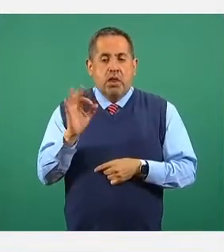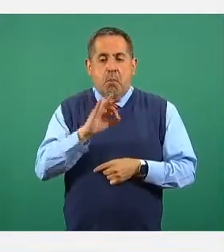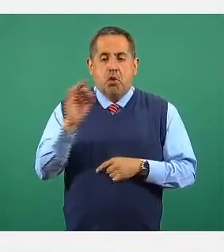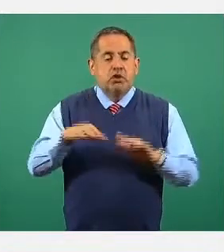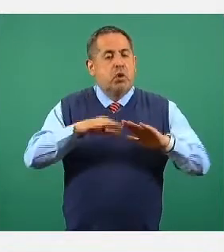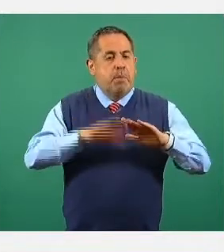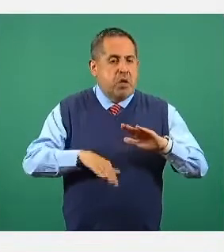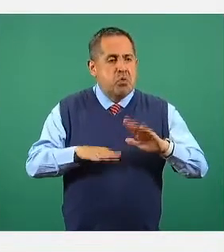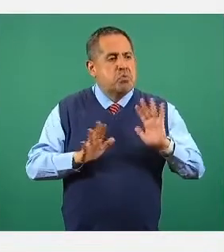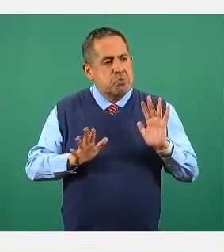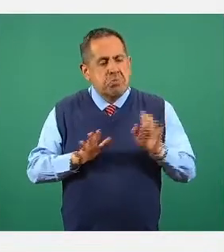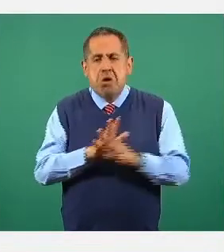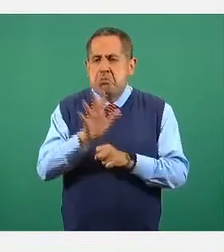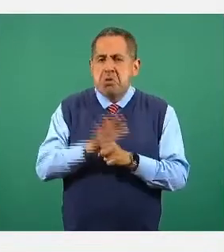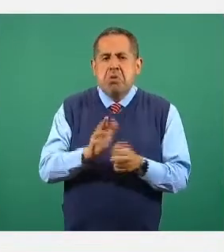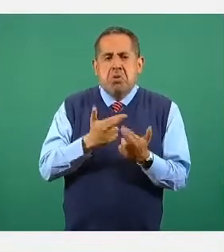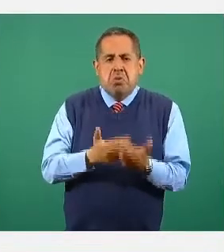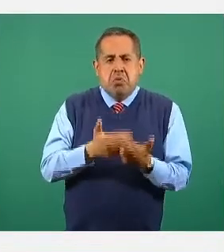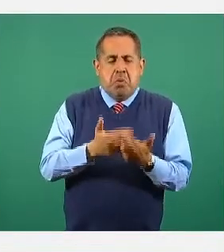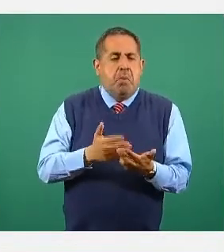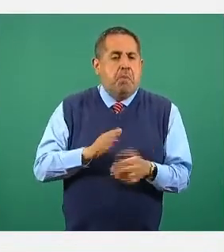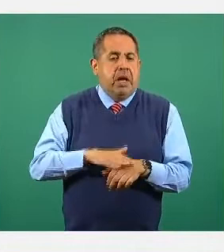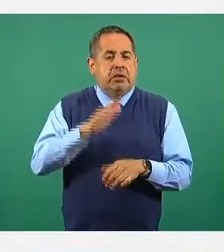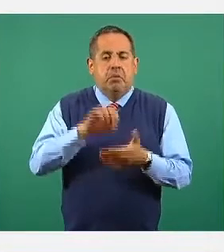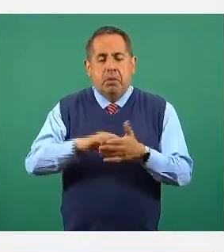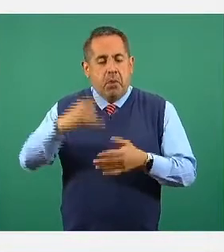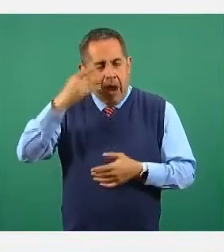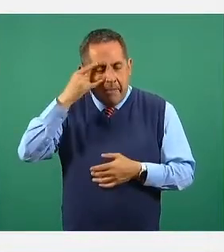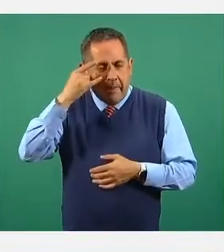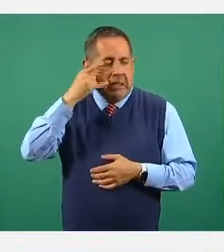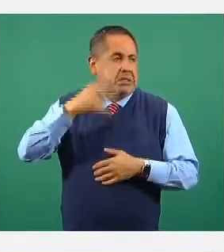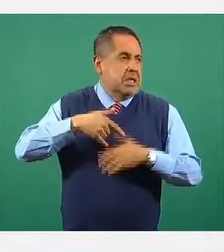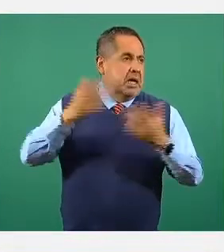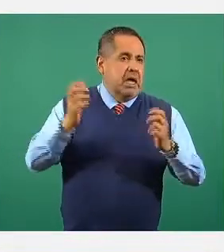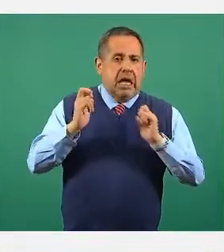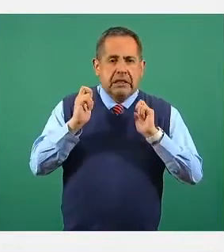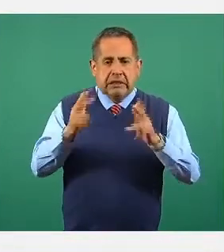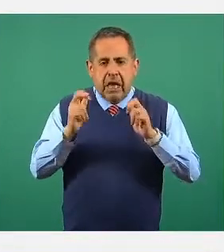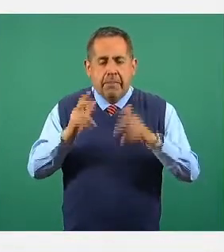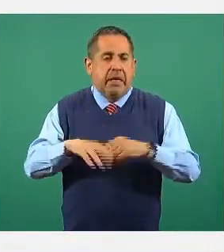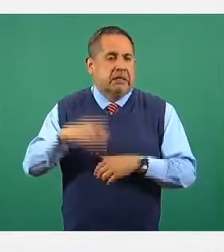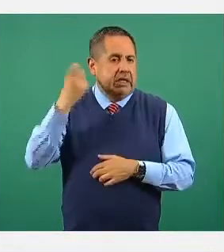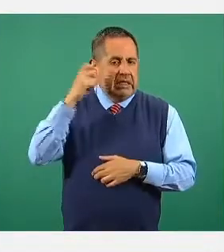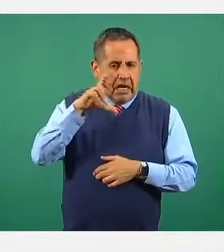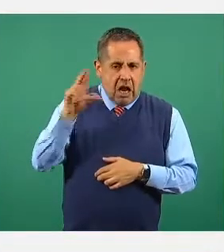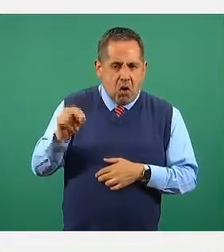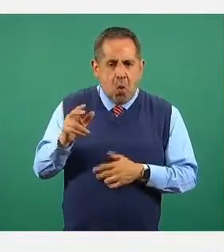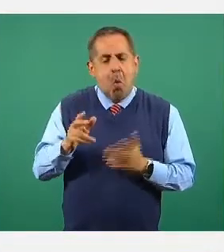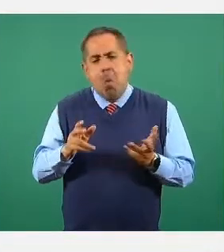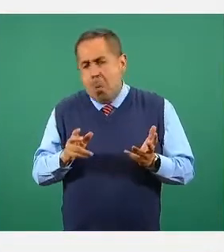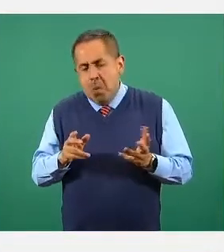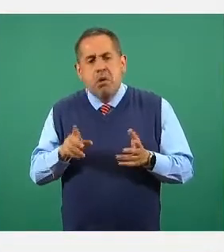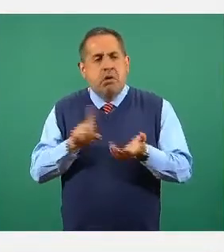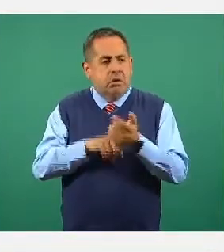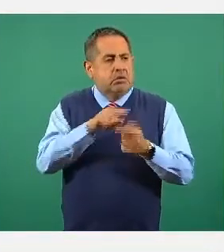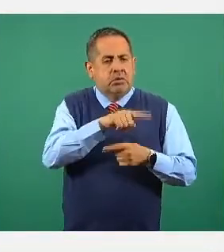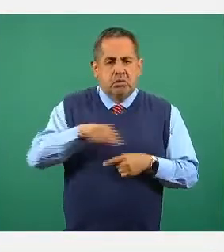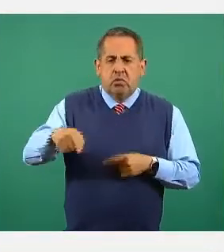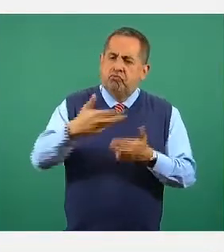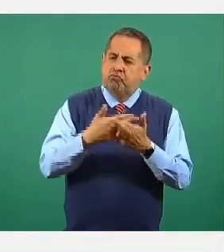de ocupación. Como ya sabemos, entidades como Campeche, como Chiapas, como Quintana Roo en su momento son las que inclusive